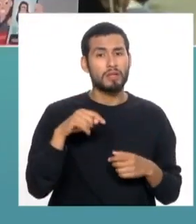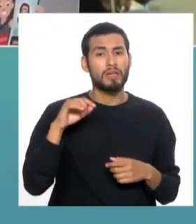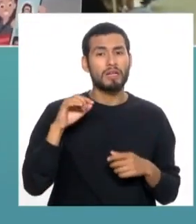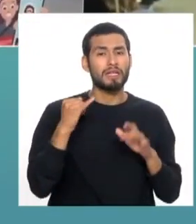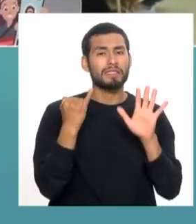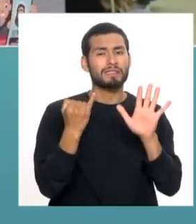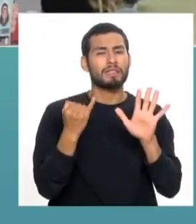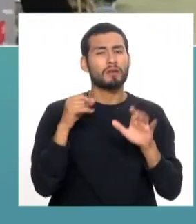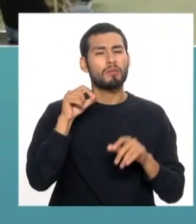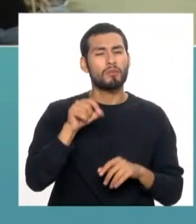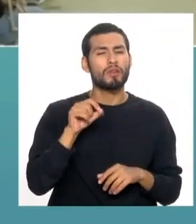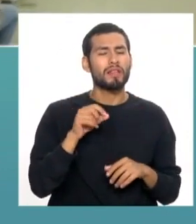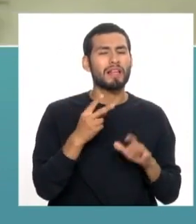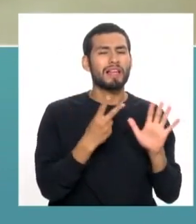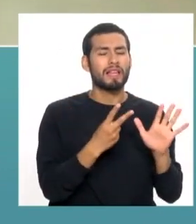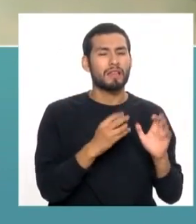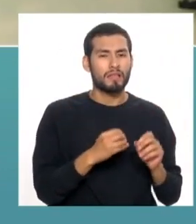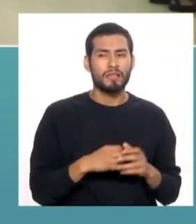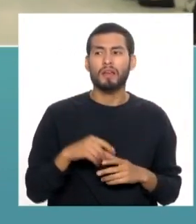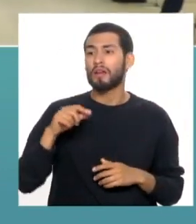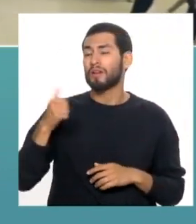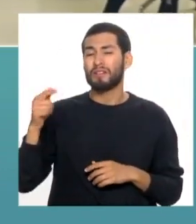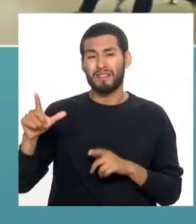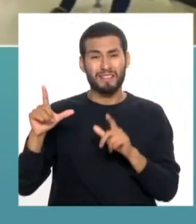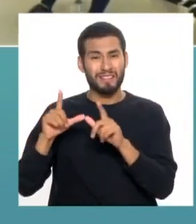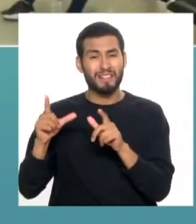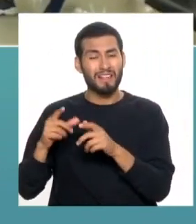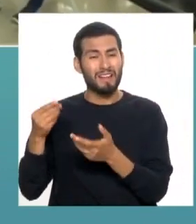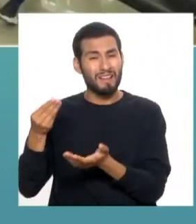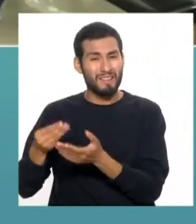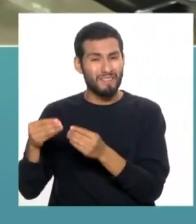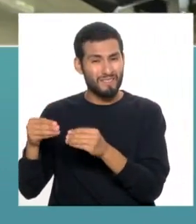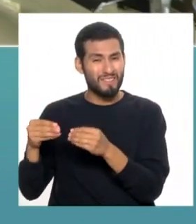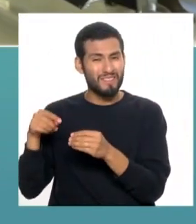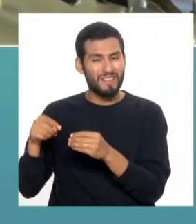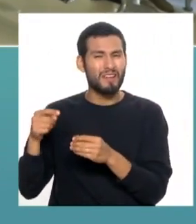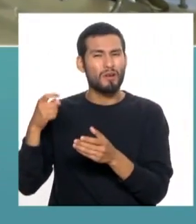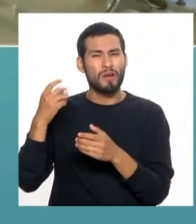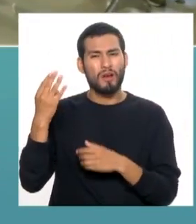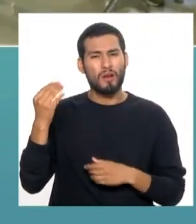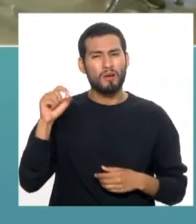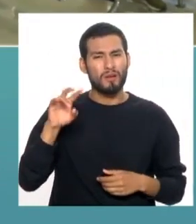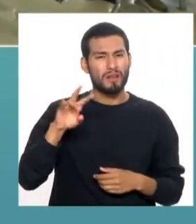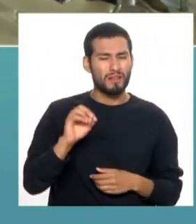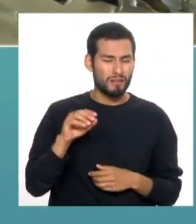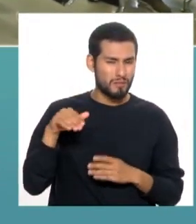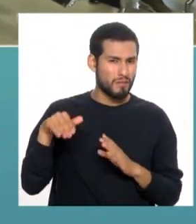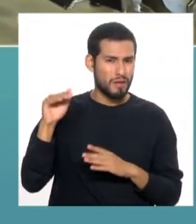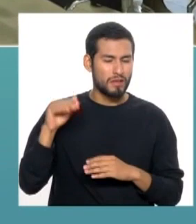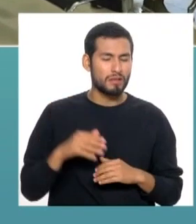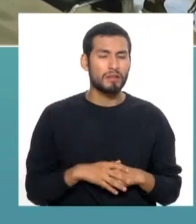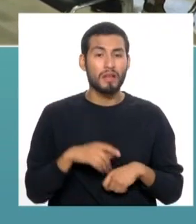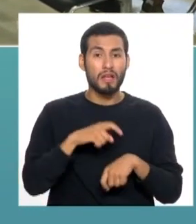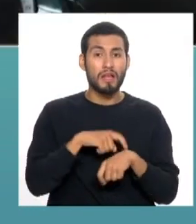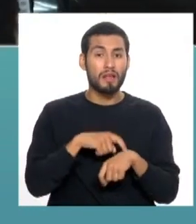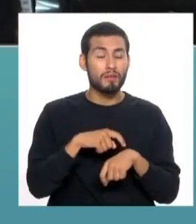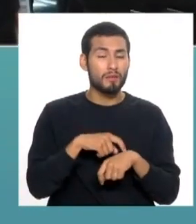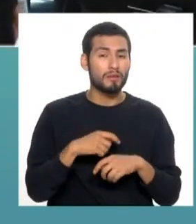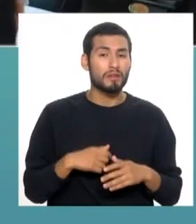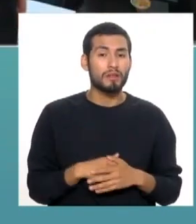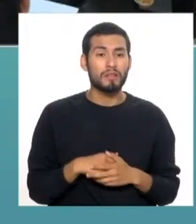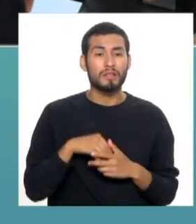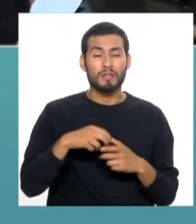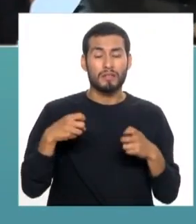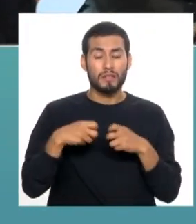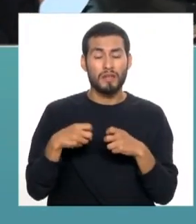soles 70 versus los 14 70 que es el costo de una licencia de conducir física. En tiempos, la licencia